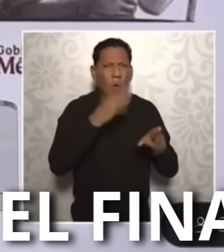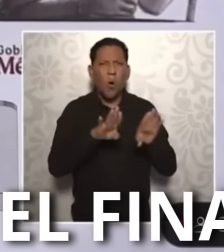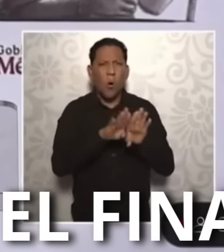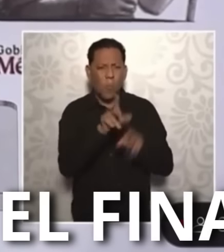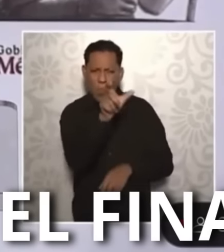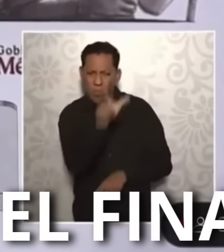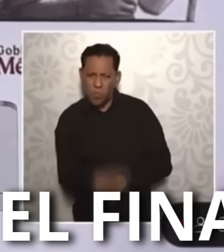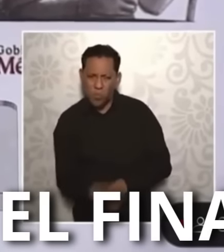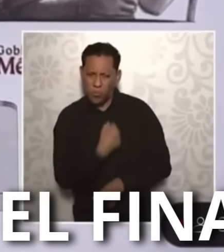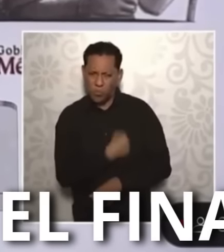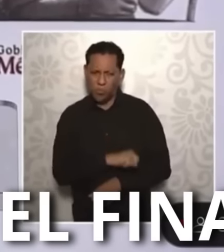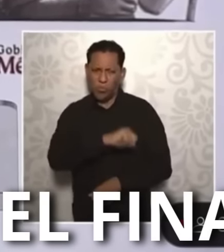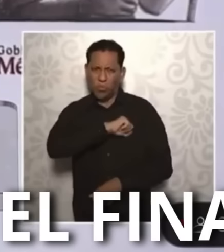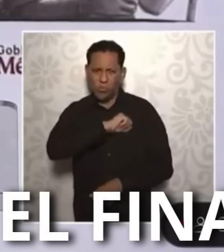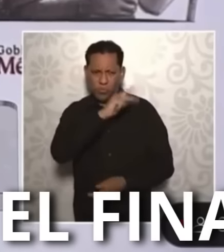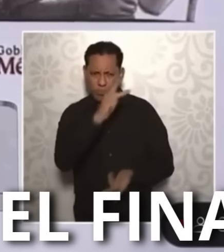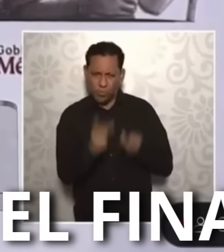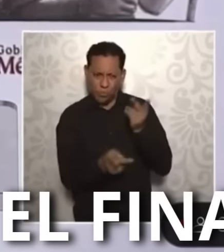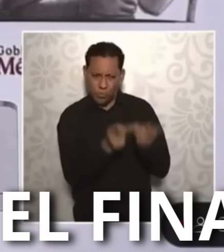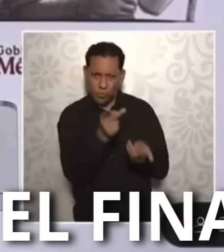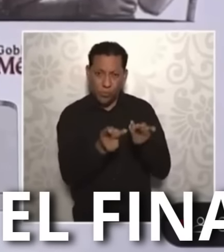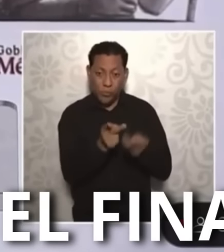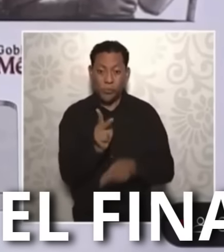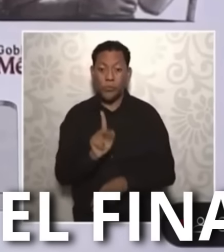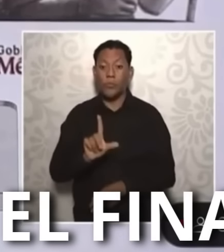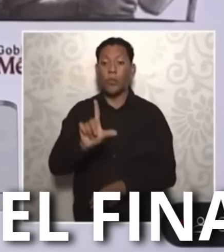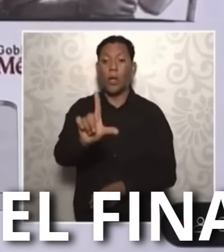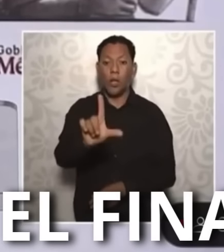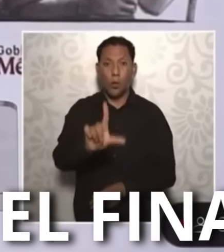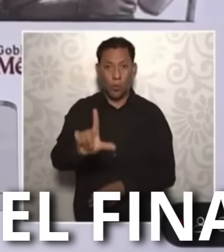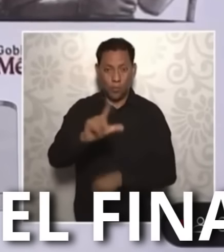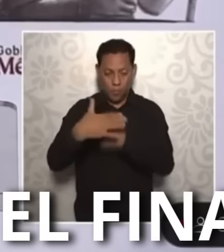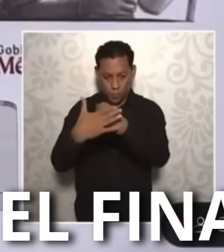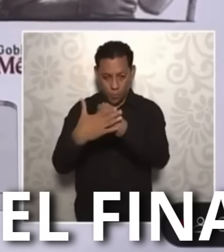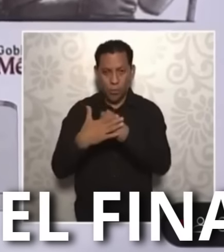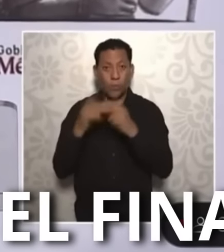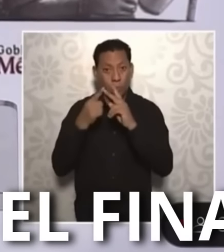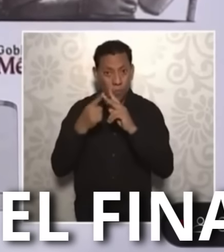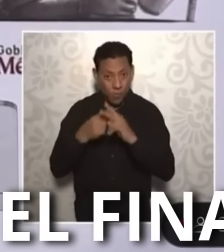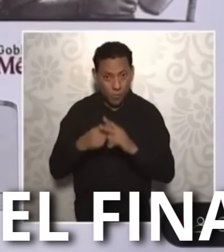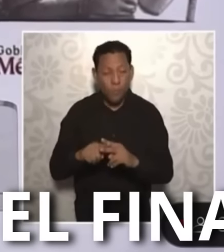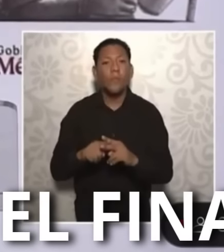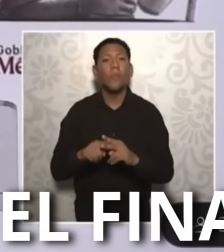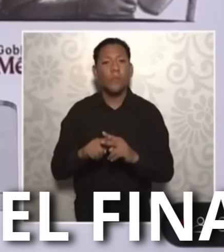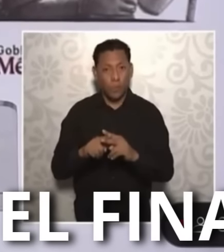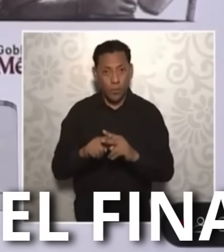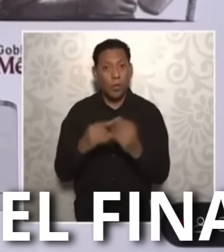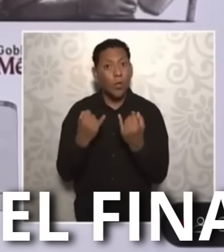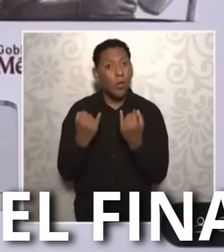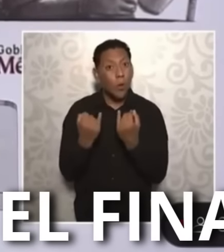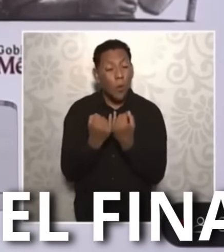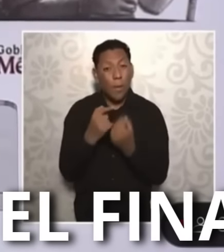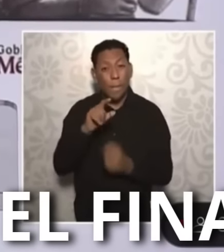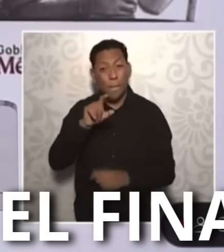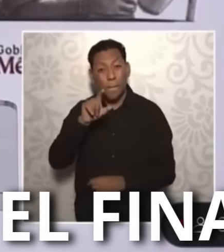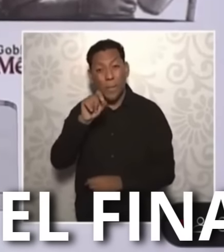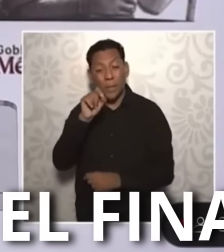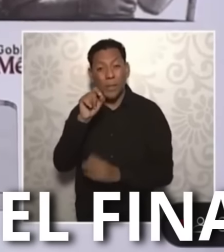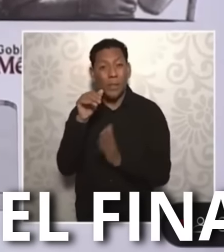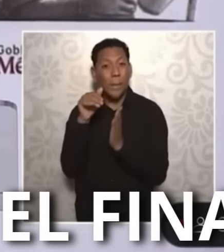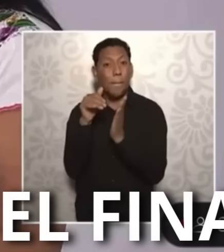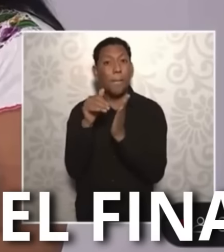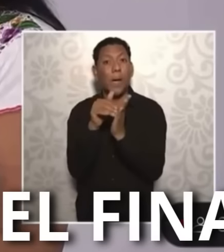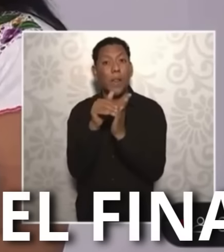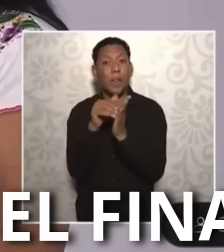salud. El próximo lunes vamos a iniciar la contratación de más de 20 mil médicos